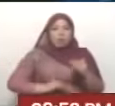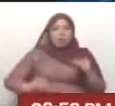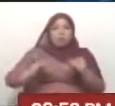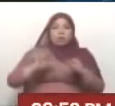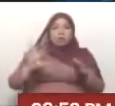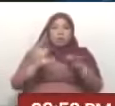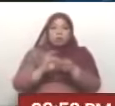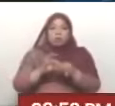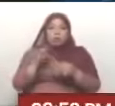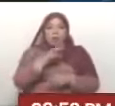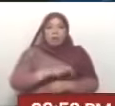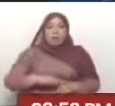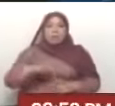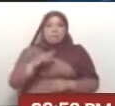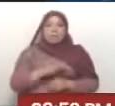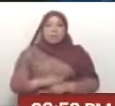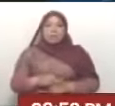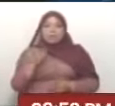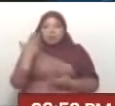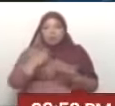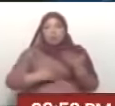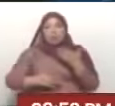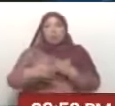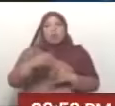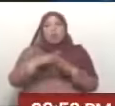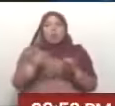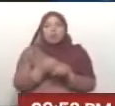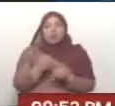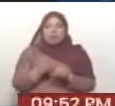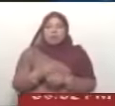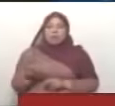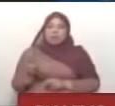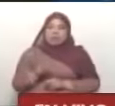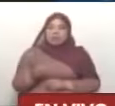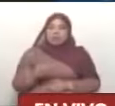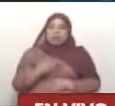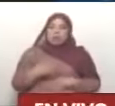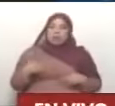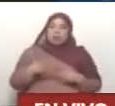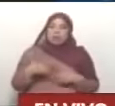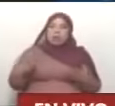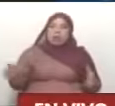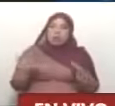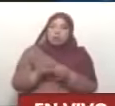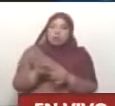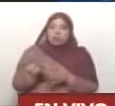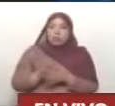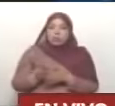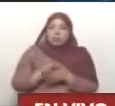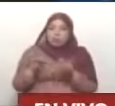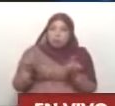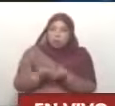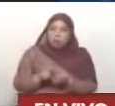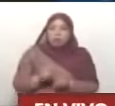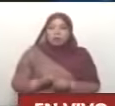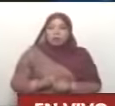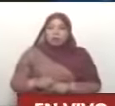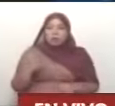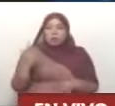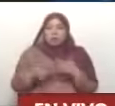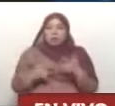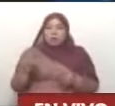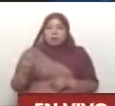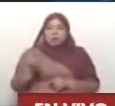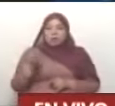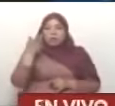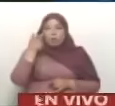estamos ante una gran misión que hace el llamado para que todos y todos los venezolanos de bien nos unamos en función a la misma. Usted estableció que el